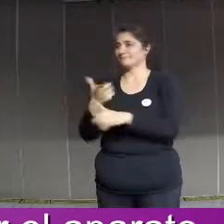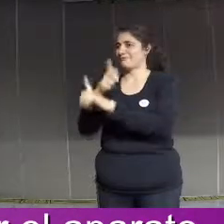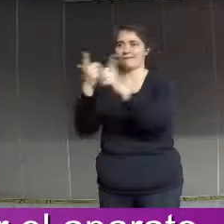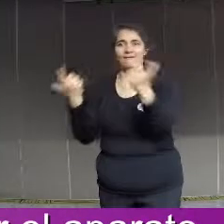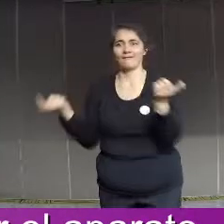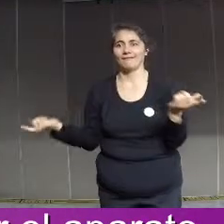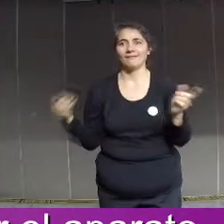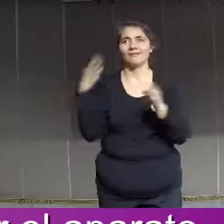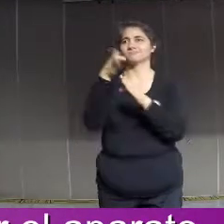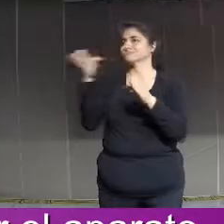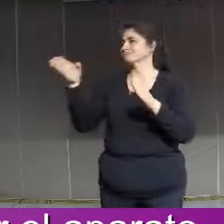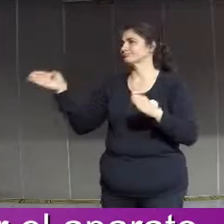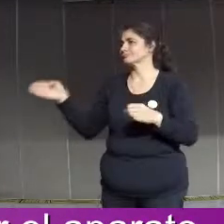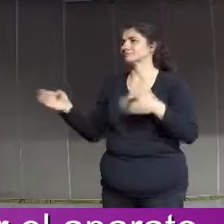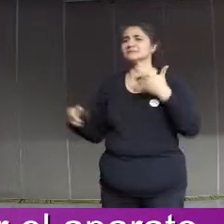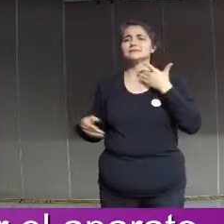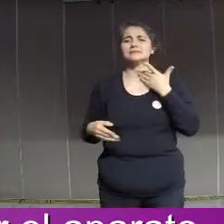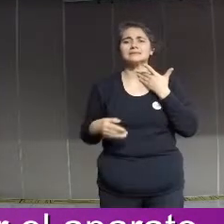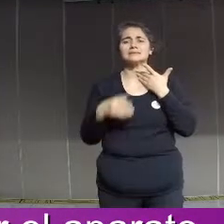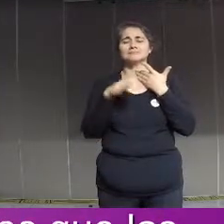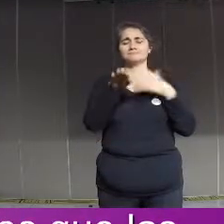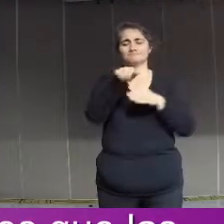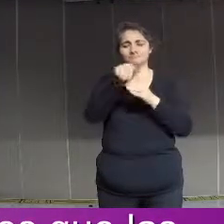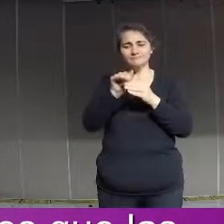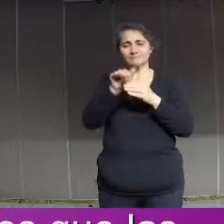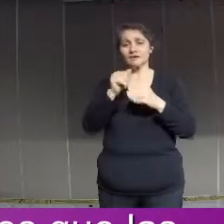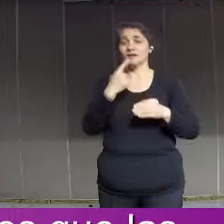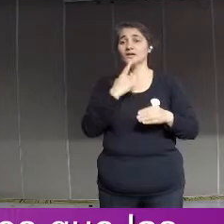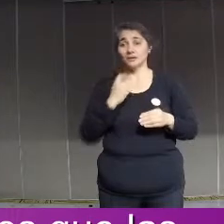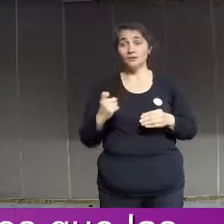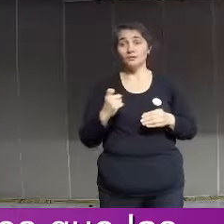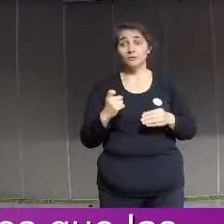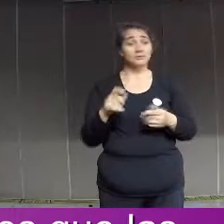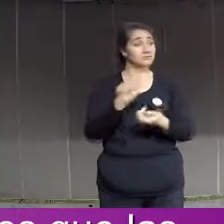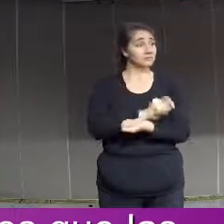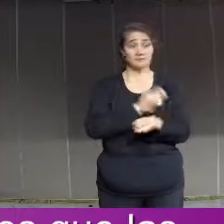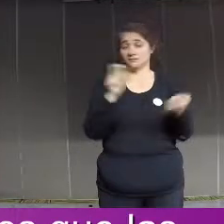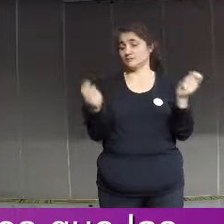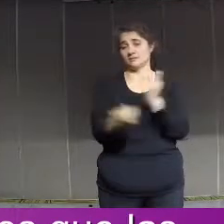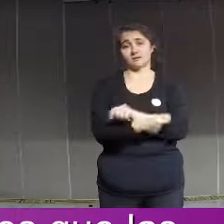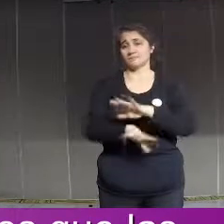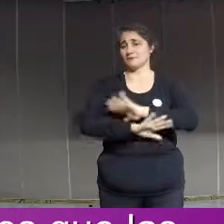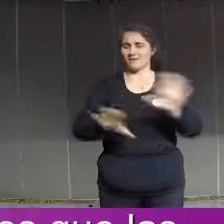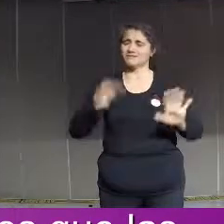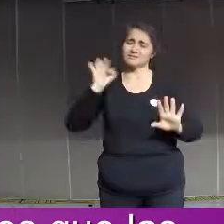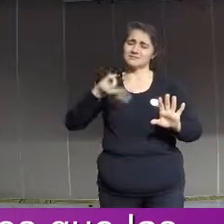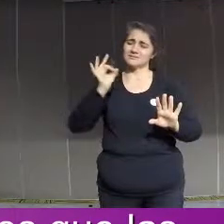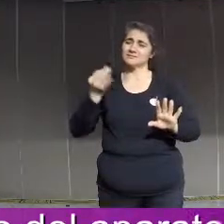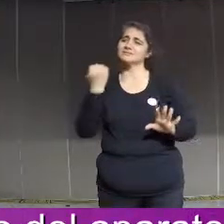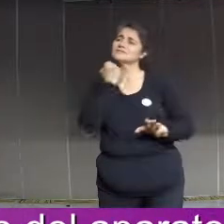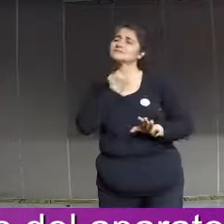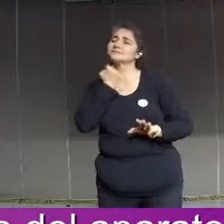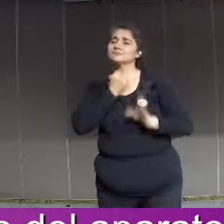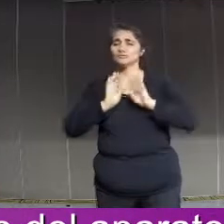no espero. Si veo que hay debilidad en el tiempo, en el disparo de la deglución, ya sé que va a haber alimentos en los restos